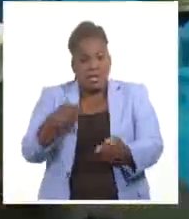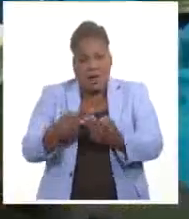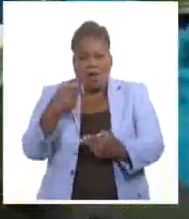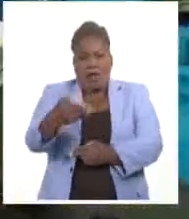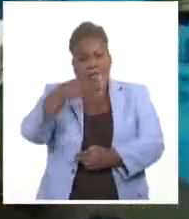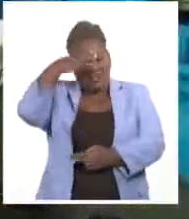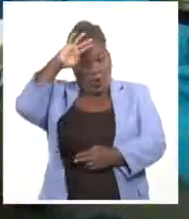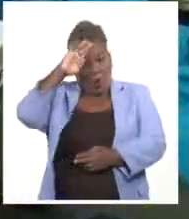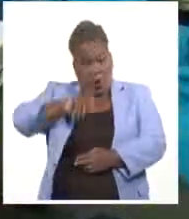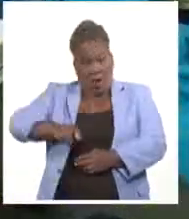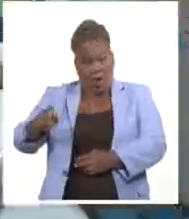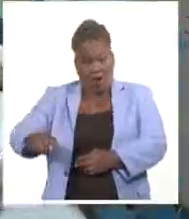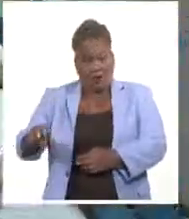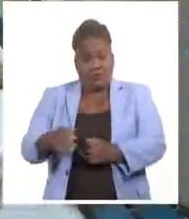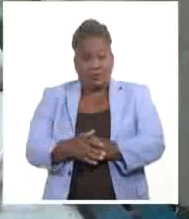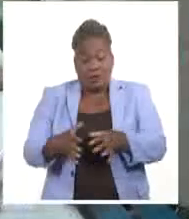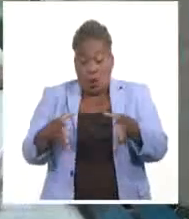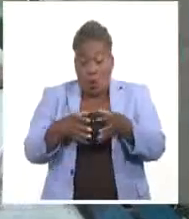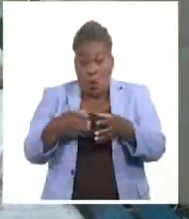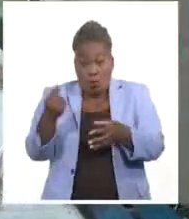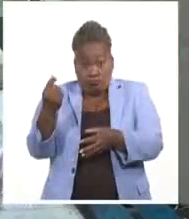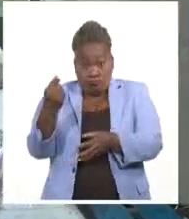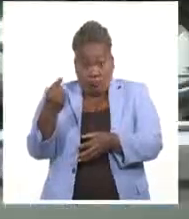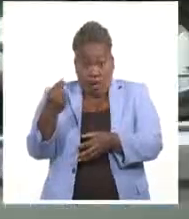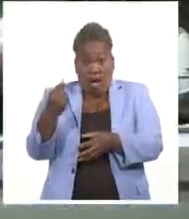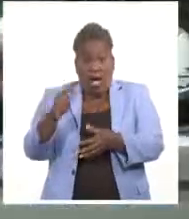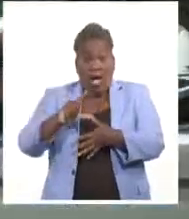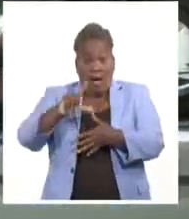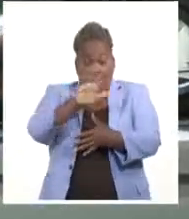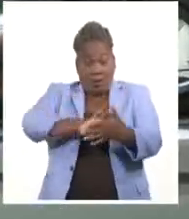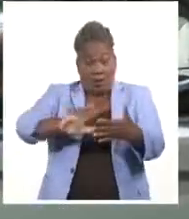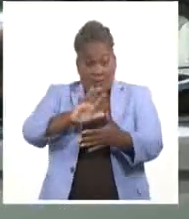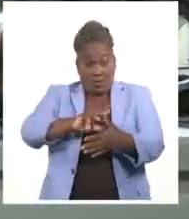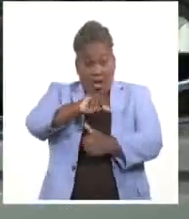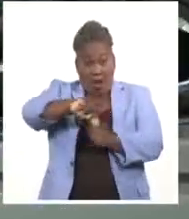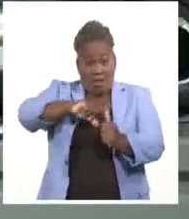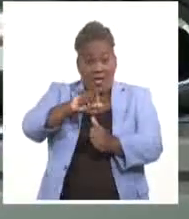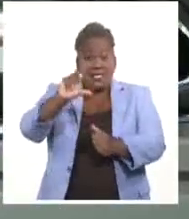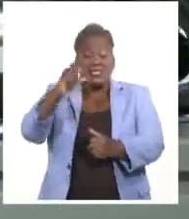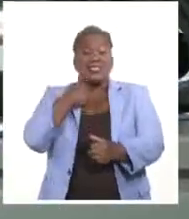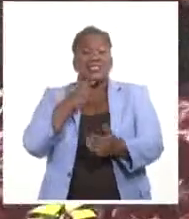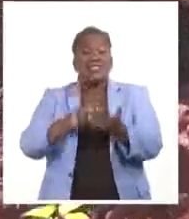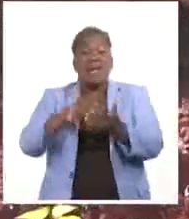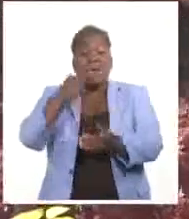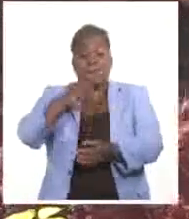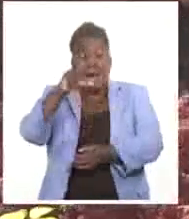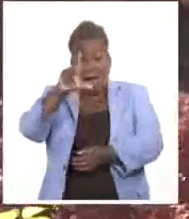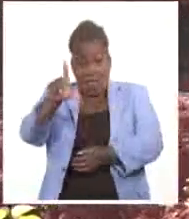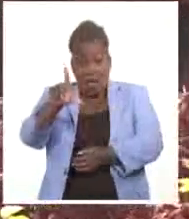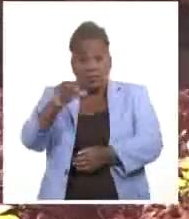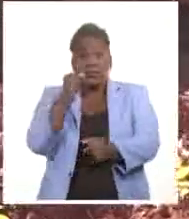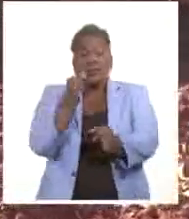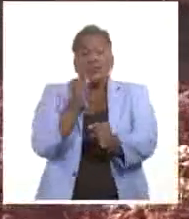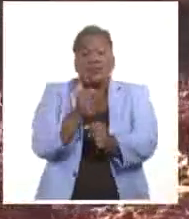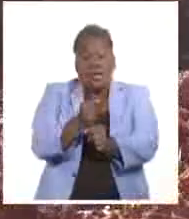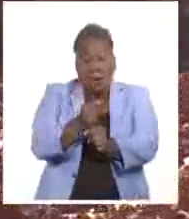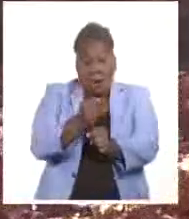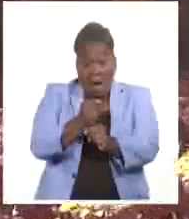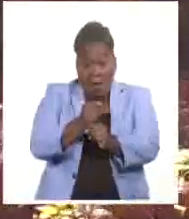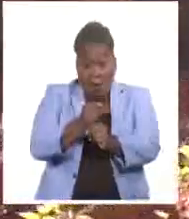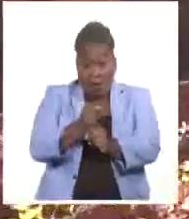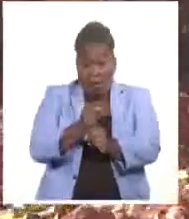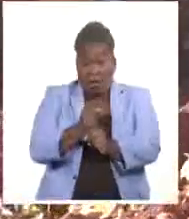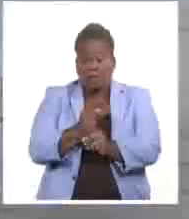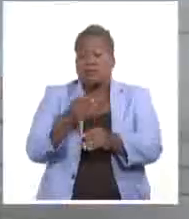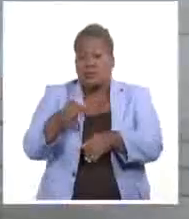cubanos. Según la Comisión Económica para América Latina y el Caribe, CEPAL, la tasa de desempleo en Cuba al cierre de 2021